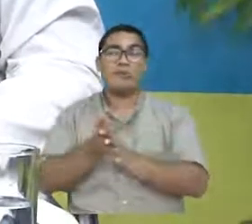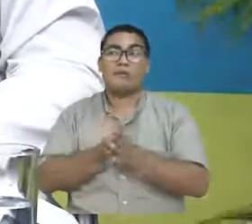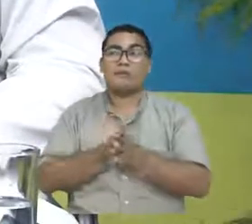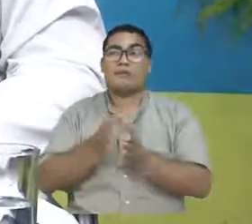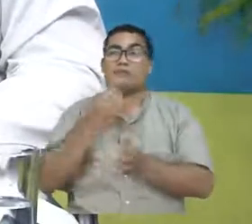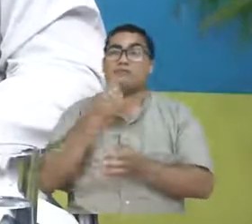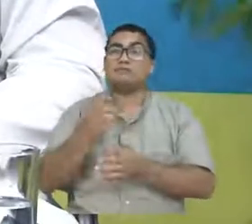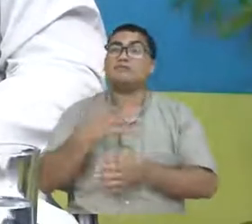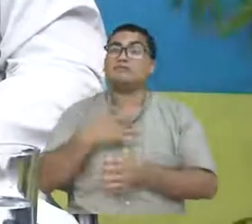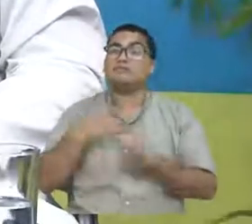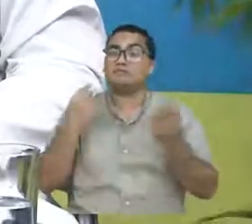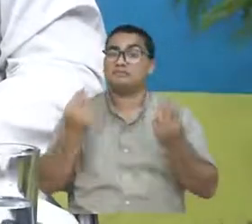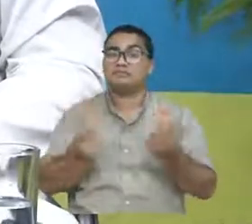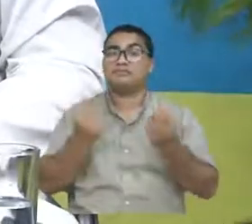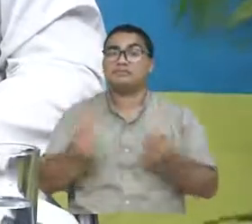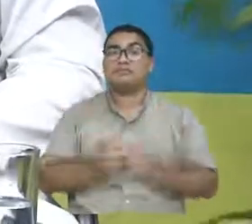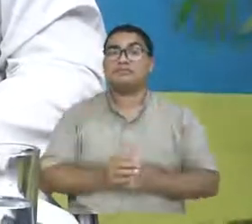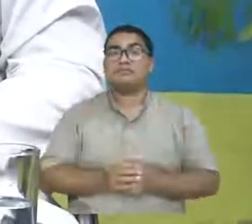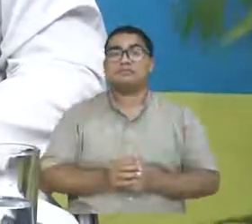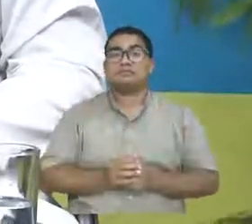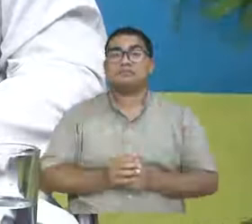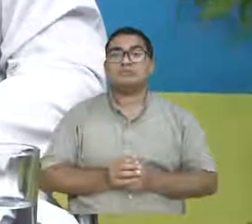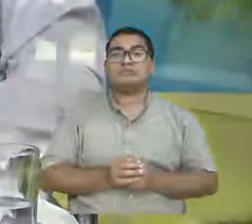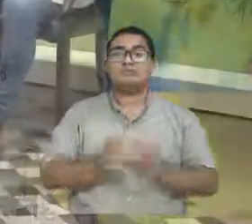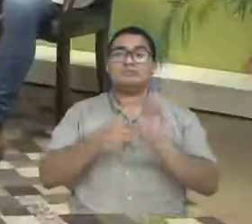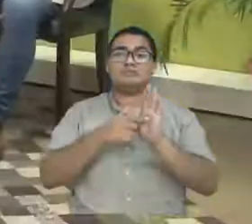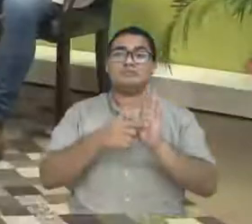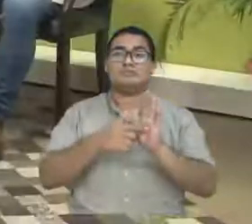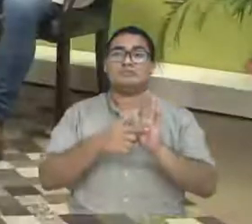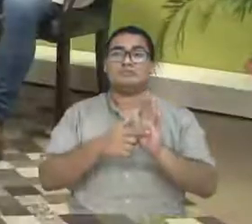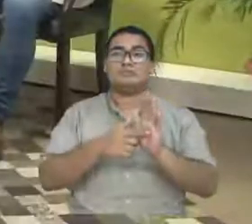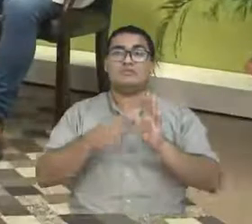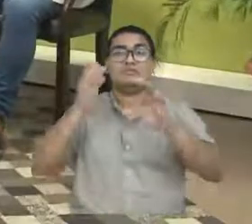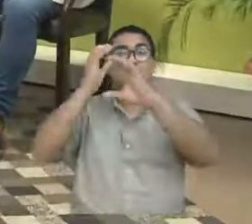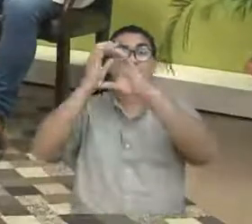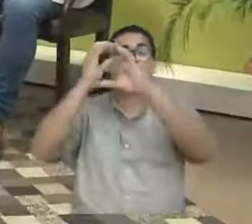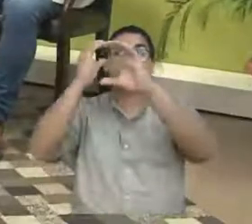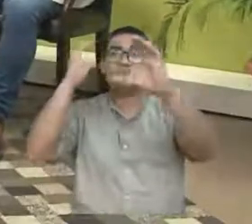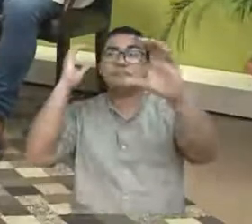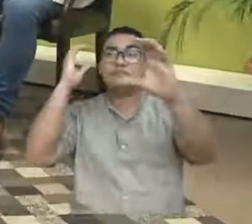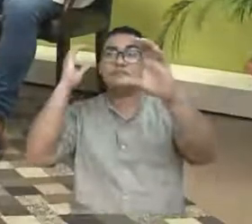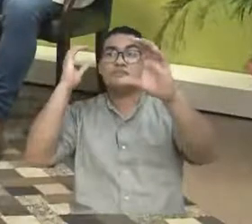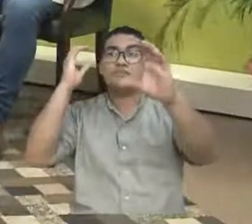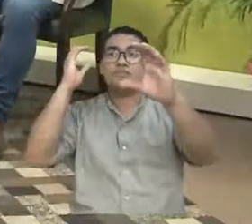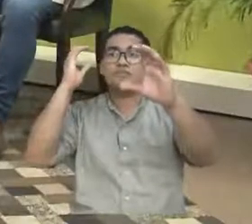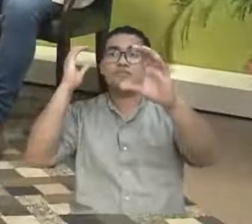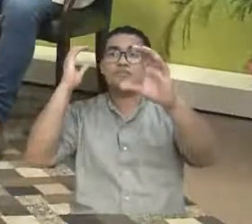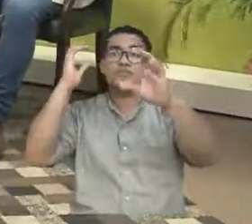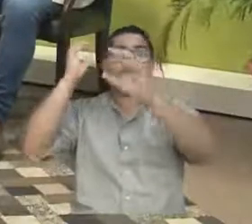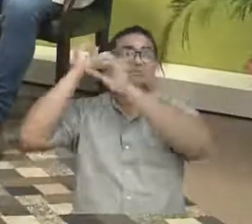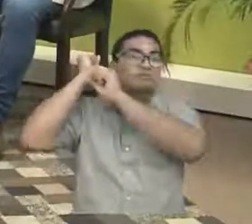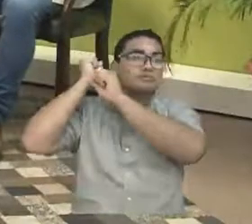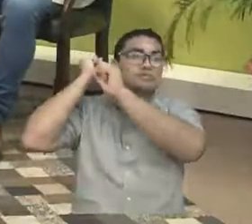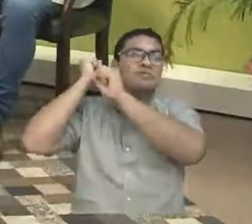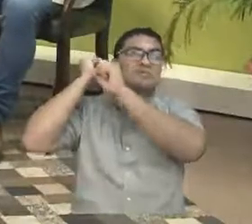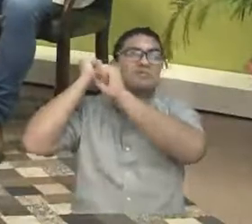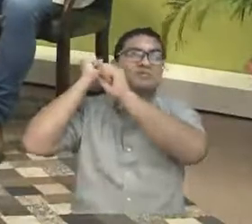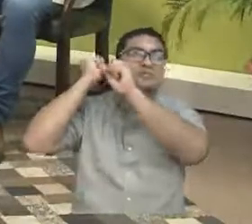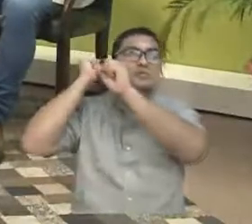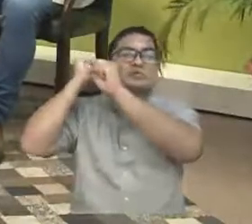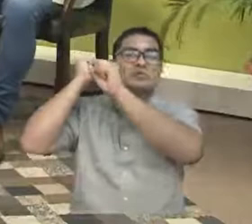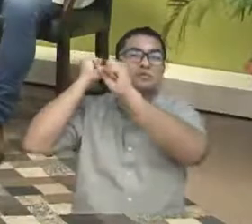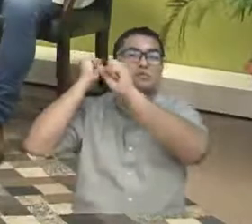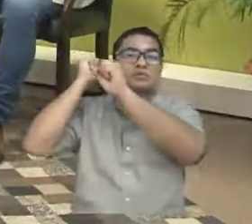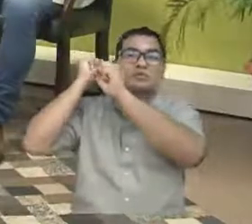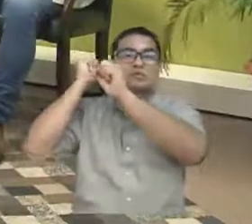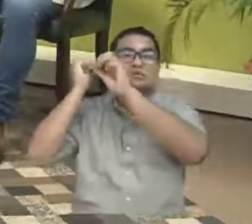una emergencia. Claro, como por ejemplo, para cuando vamos en el bus. Exacto, al bajarnos en el bus, tocamos el agarradero donde